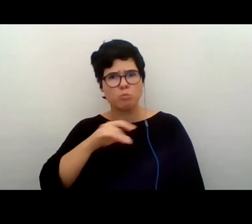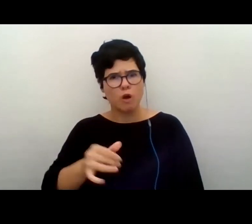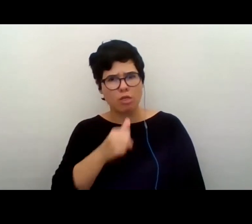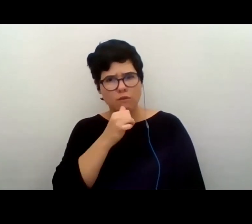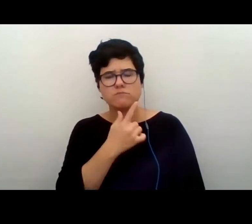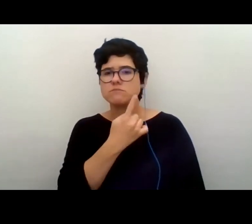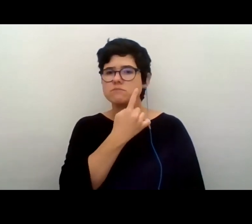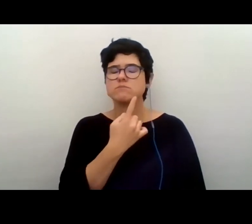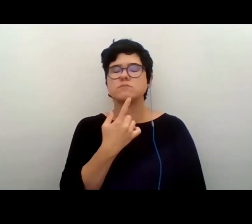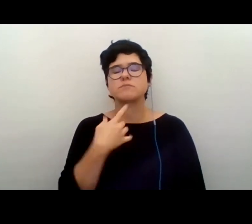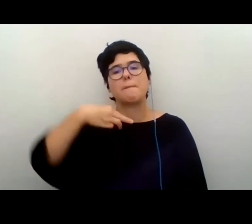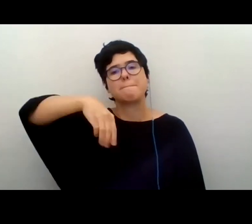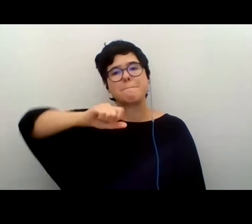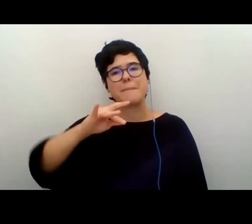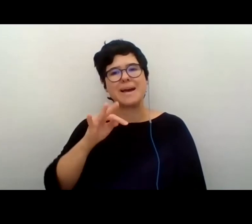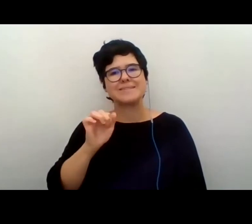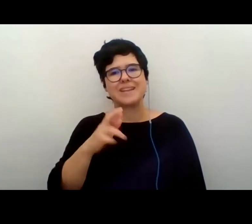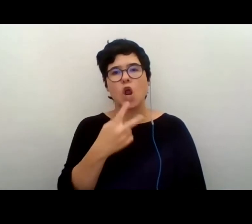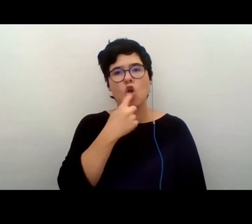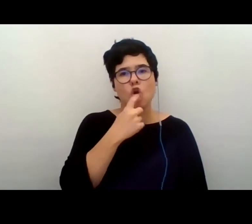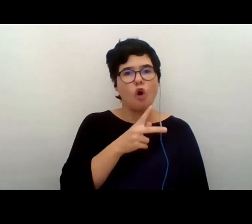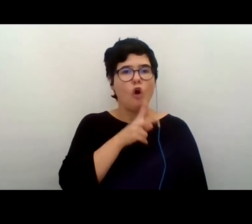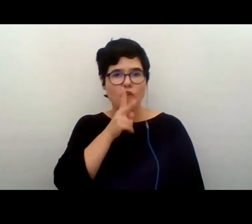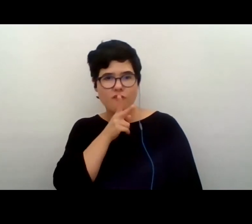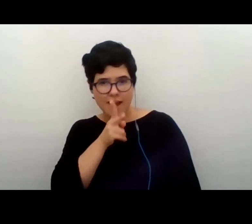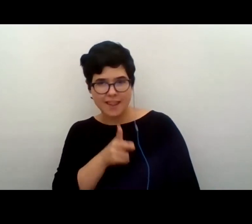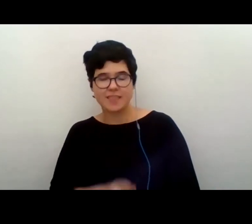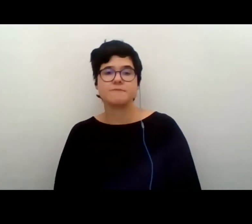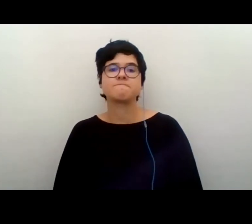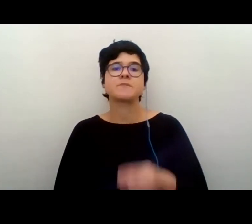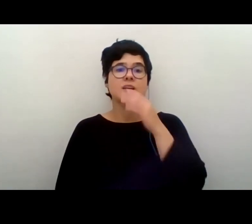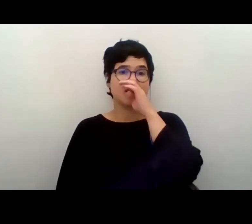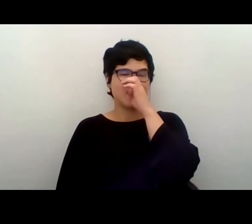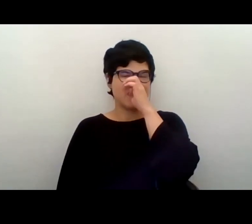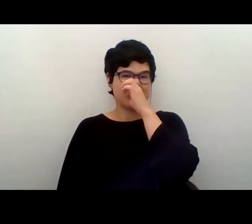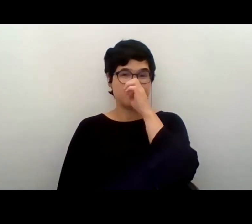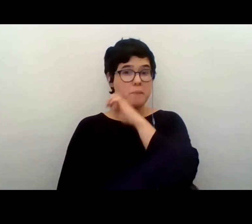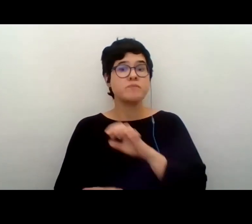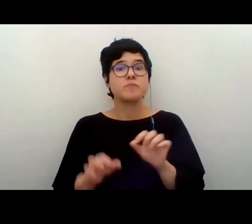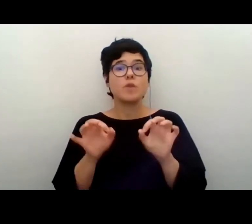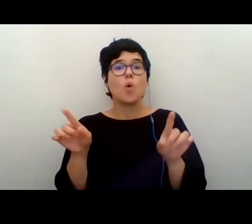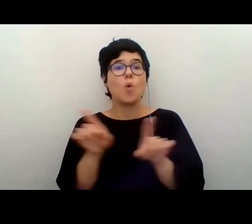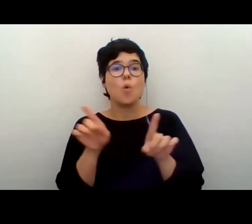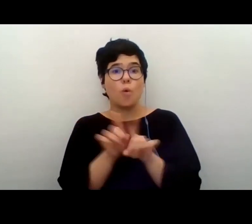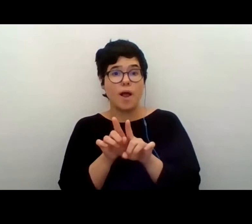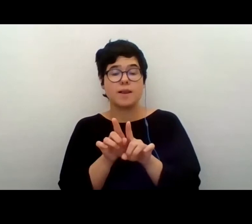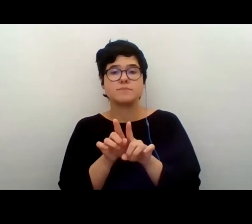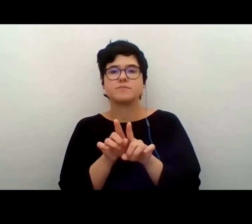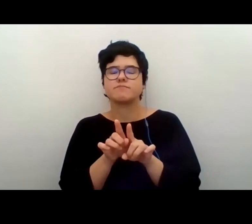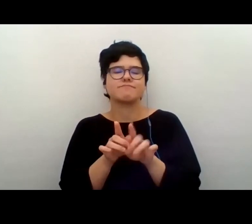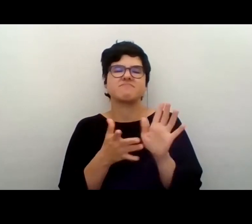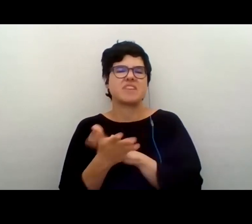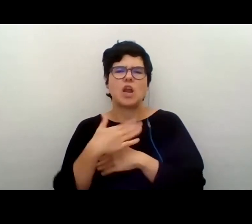de glaucoma específicamente no, pero para la salud ocular, o sea, el glaucoma no es